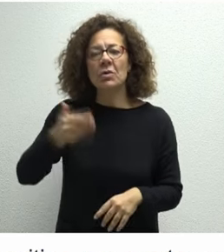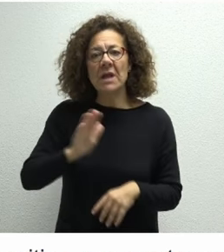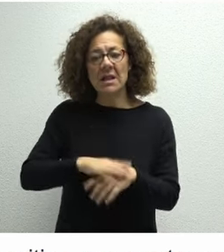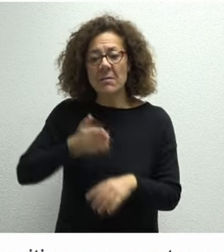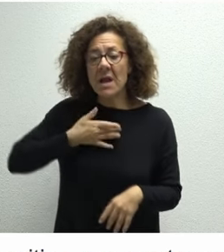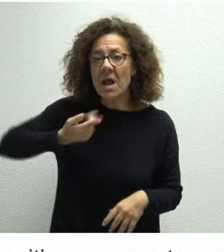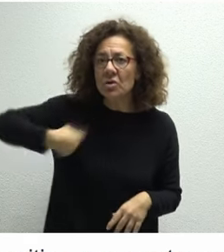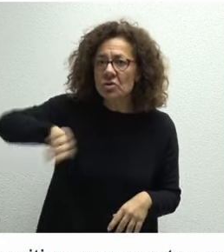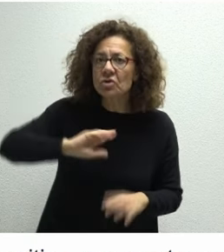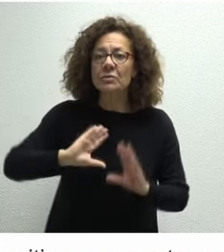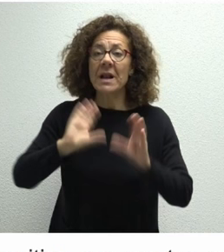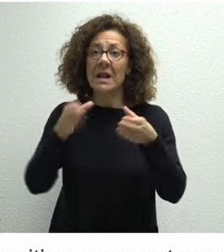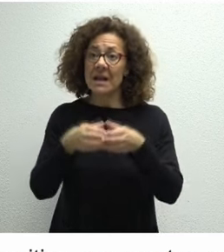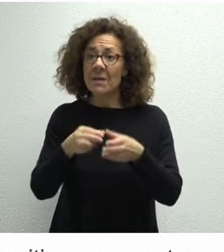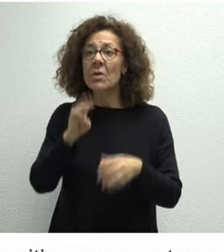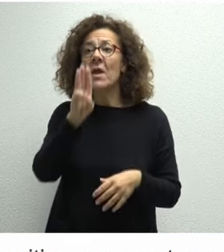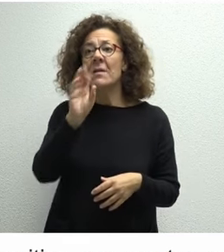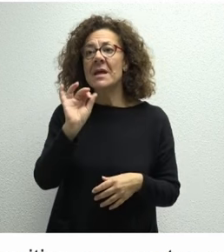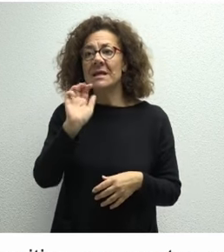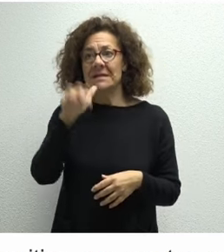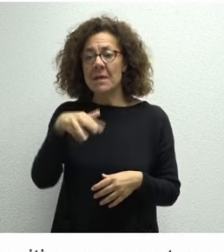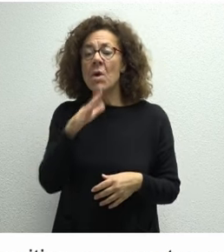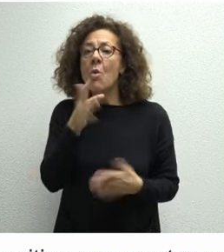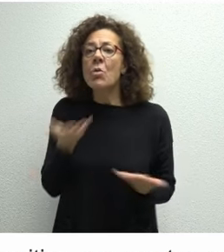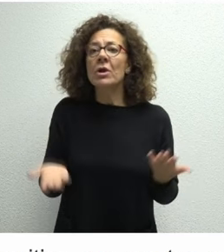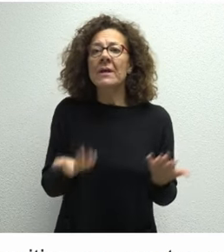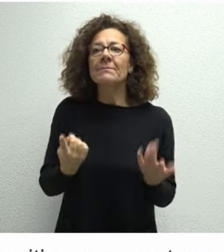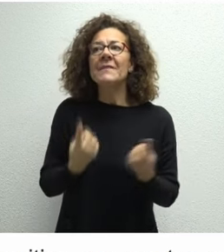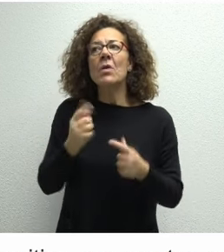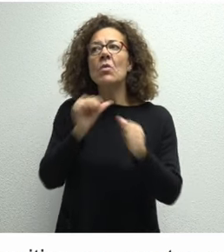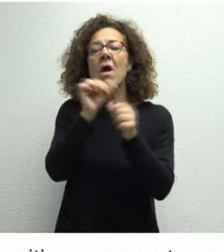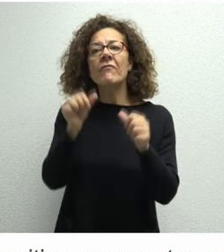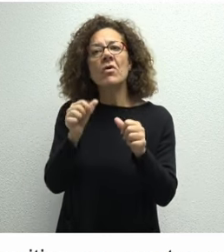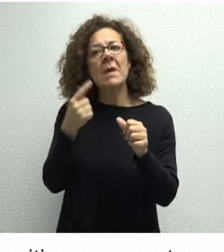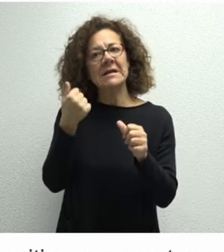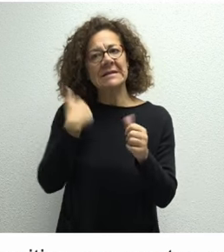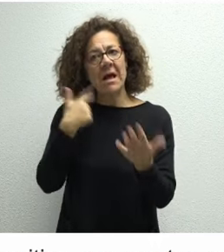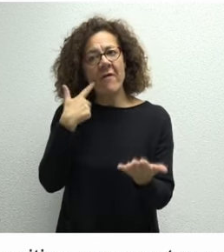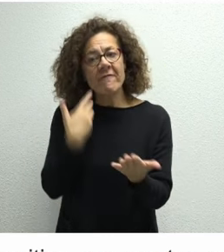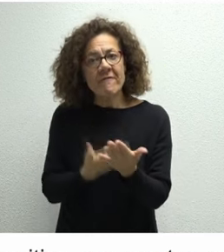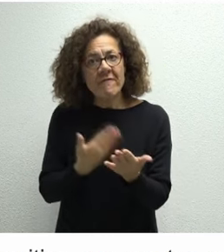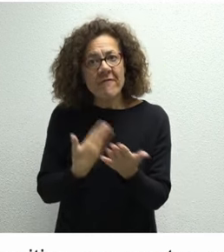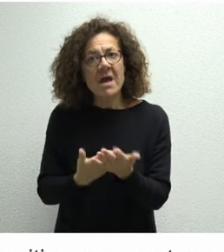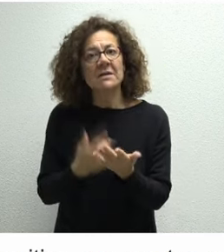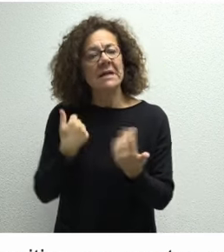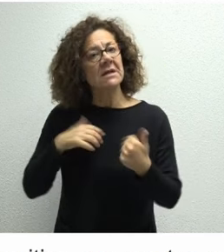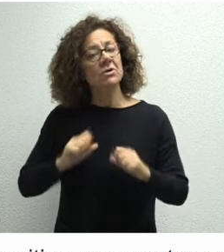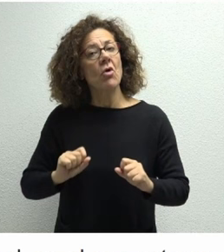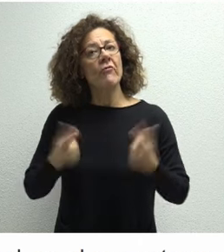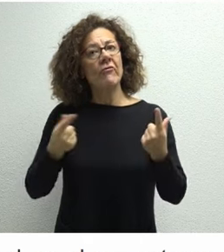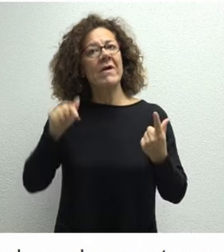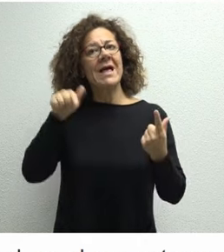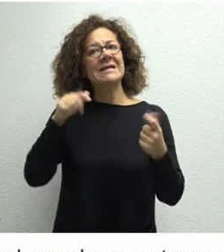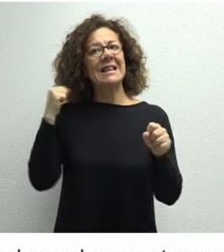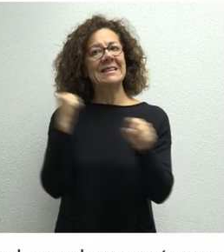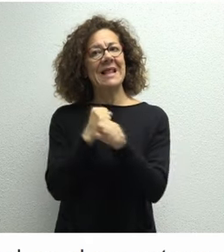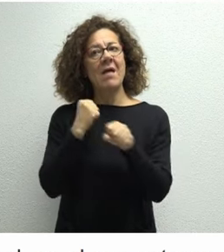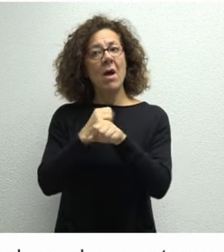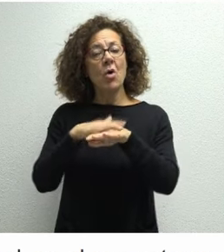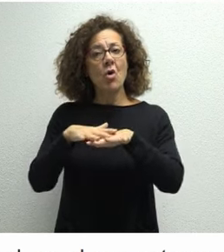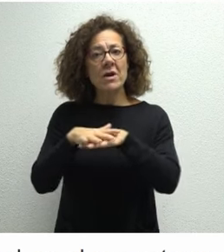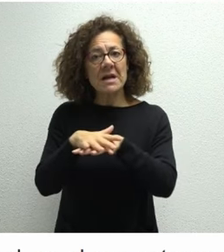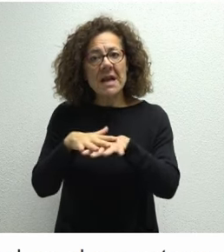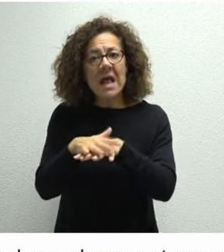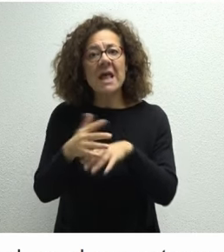nosotros para el equipo del pisam porque de alguna manera se ha materializado se ha formalizado pues pues ese trabajo en Red